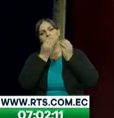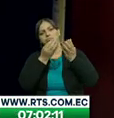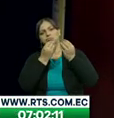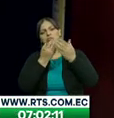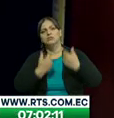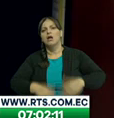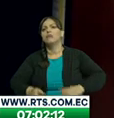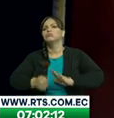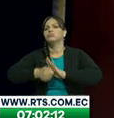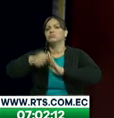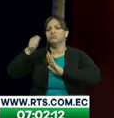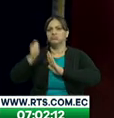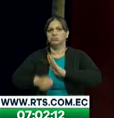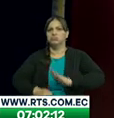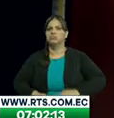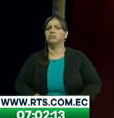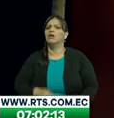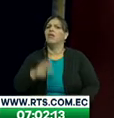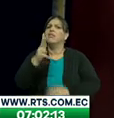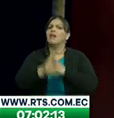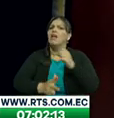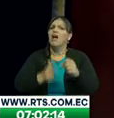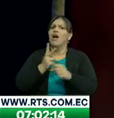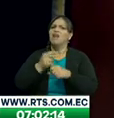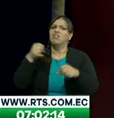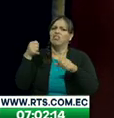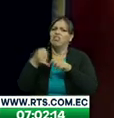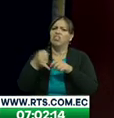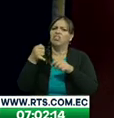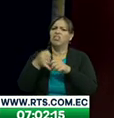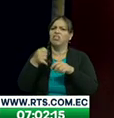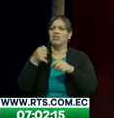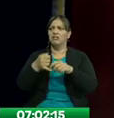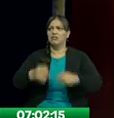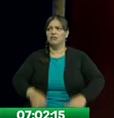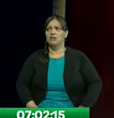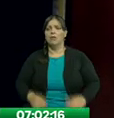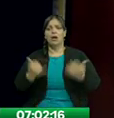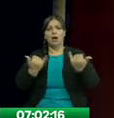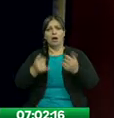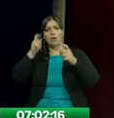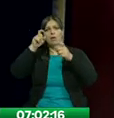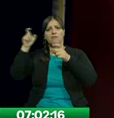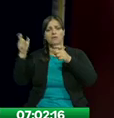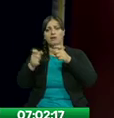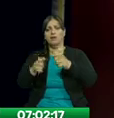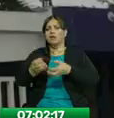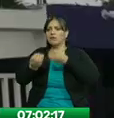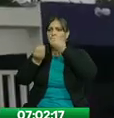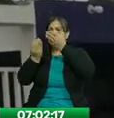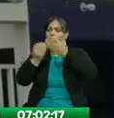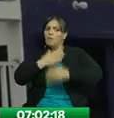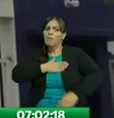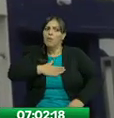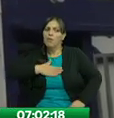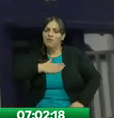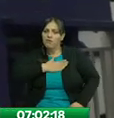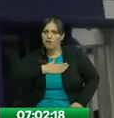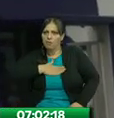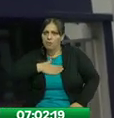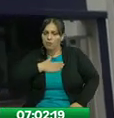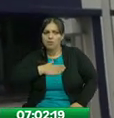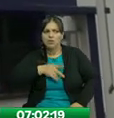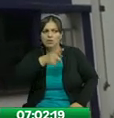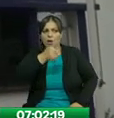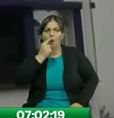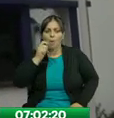con su misión de colaborar con la justicia, de que no haya impunidad ni corrupción. La Fiscalía presentó en la audiencia